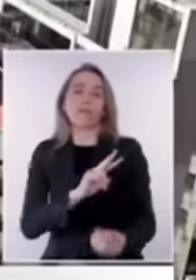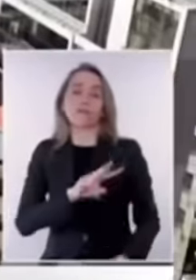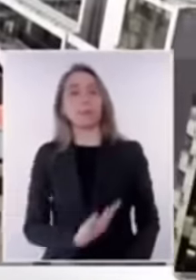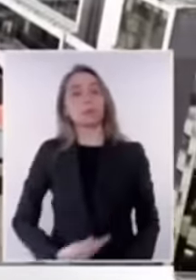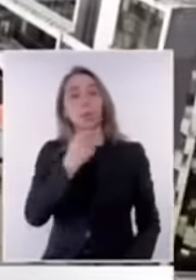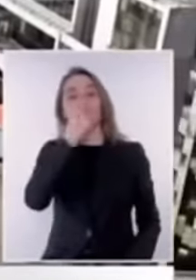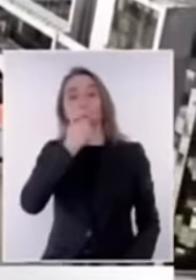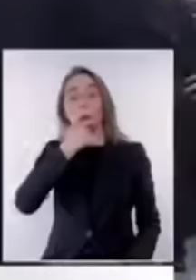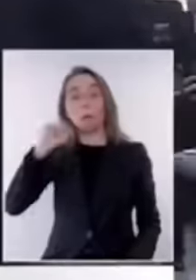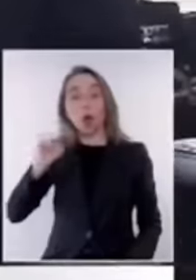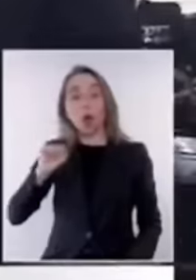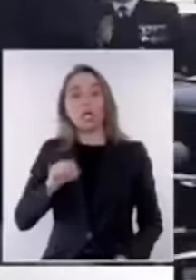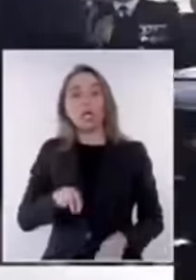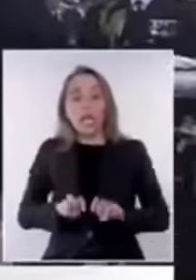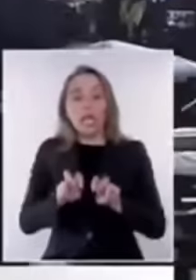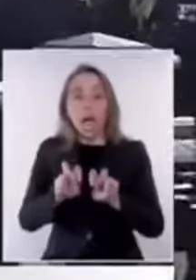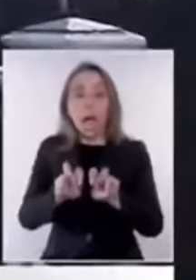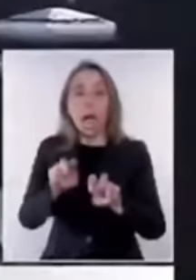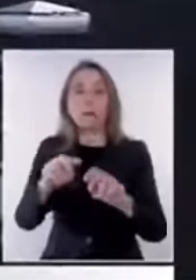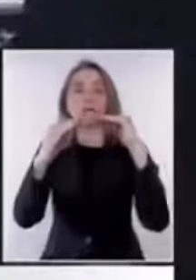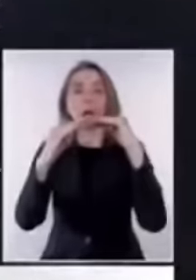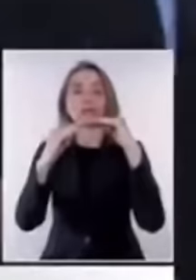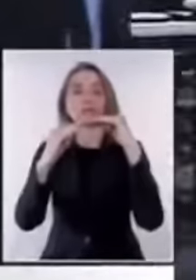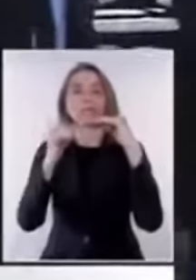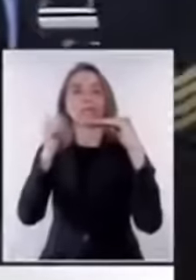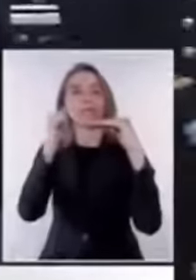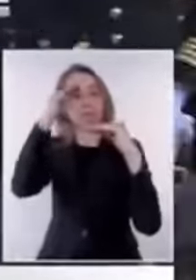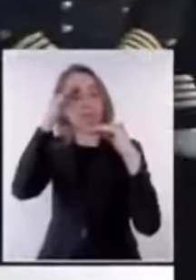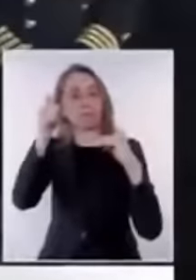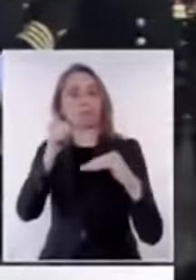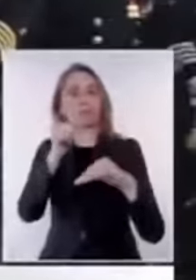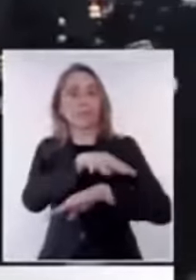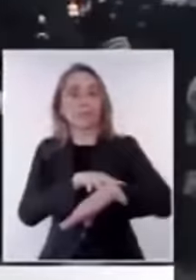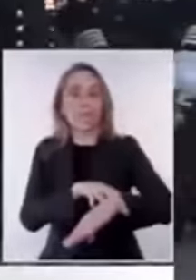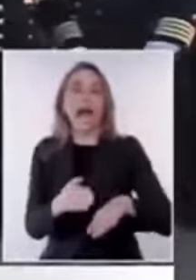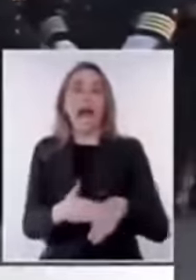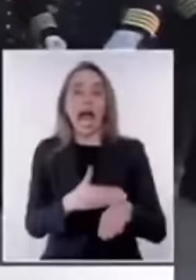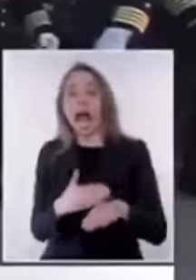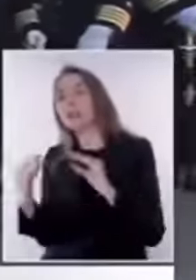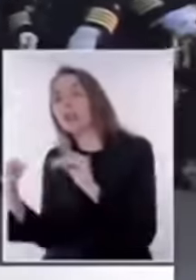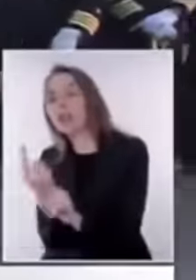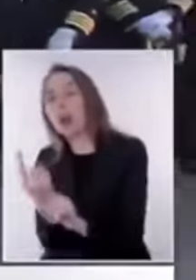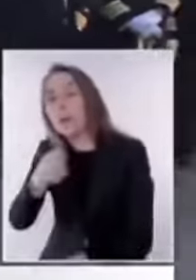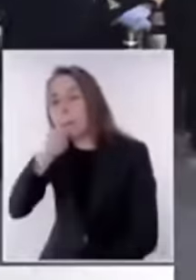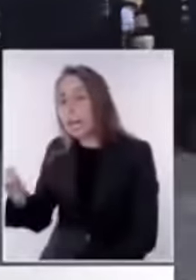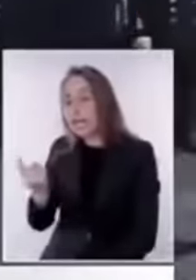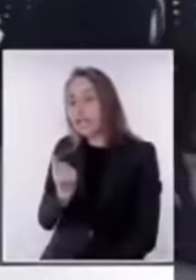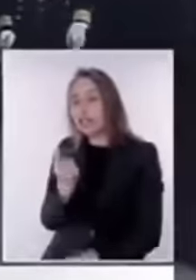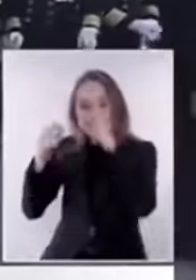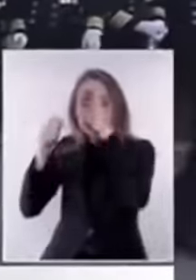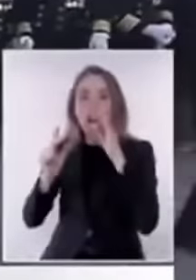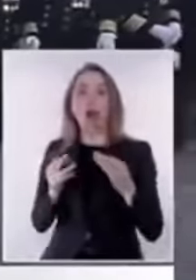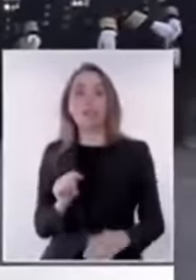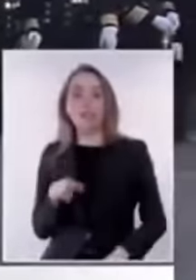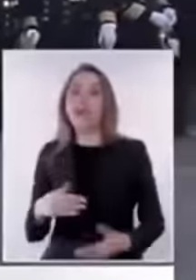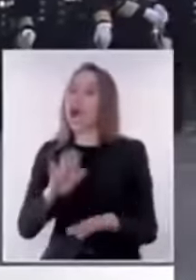hoy, y nada, pero me anduvo bastante bien el internet, así que la pude llevar, pero el día de hoy se me trancaba